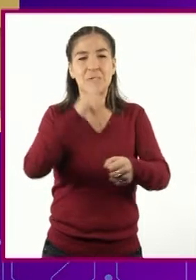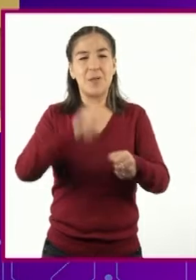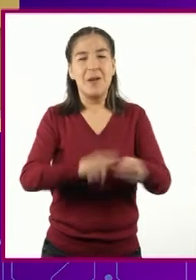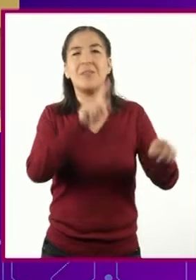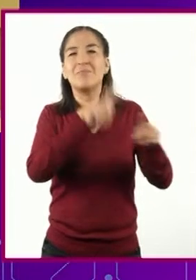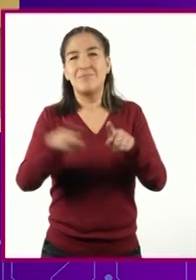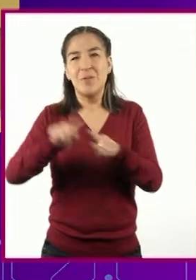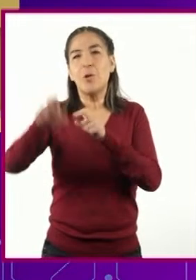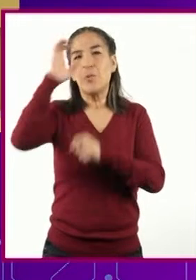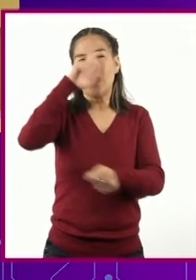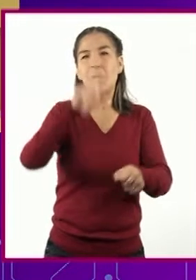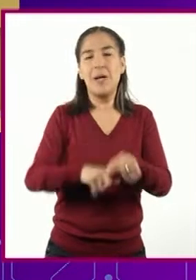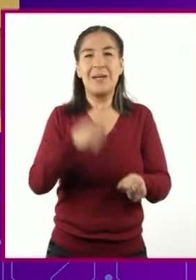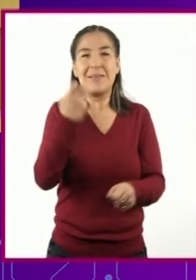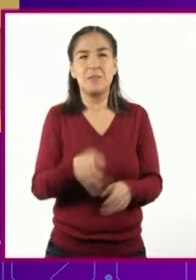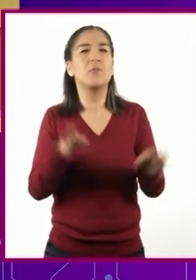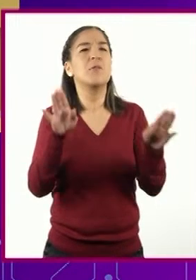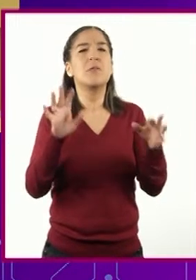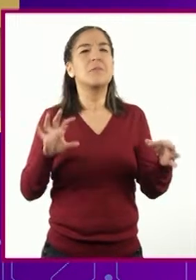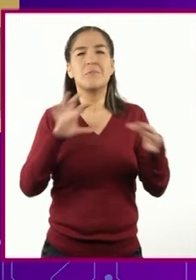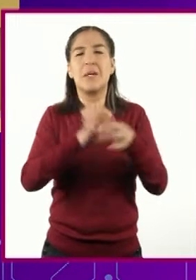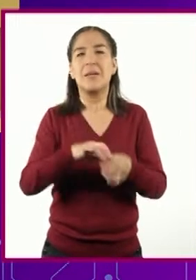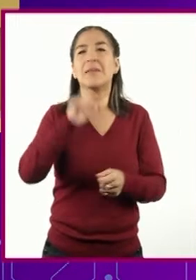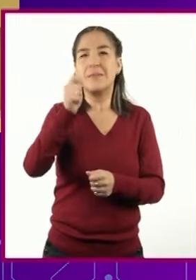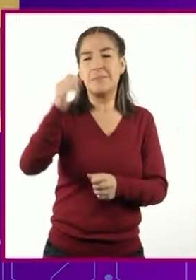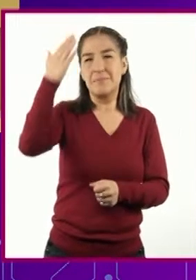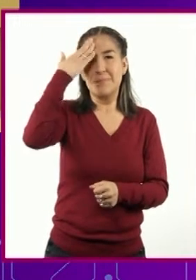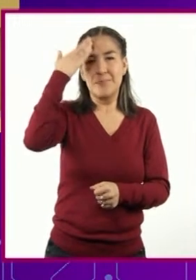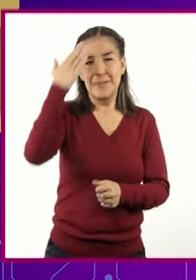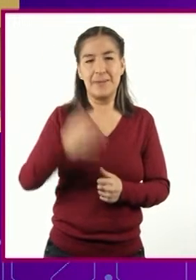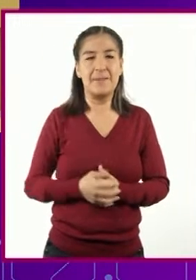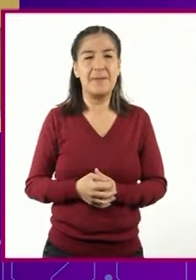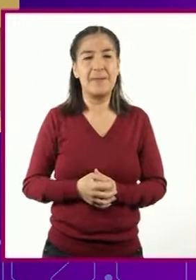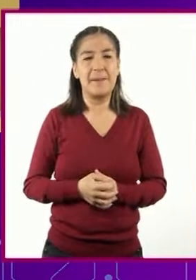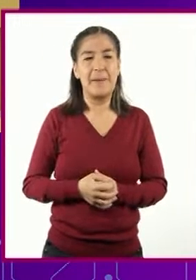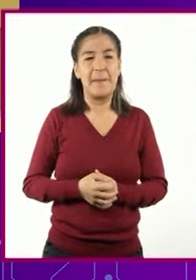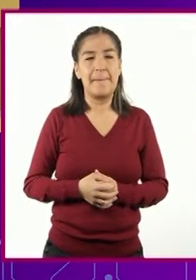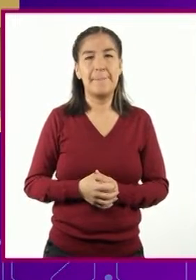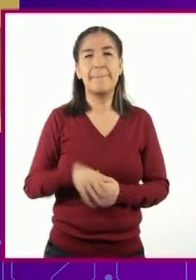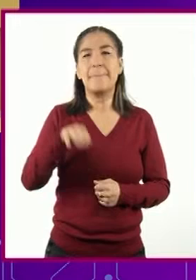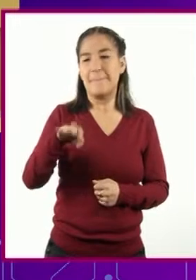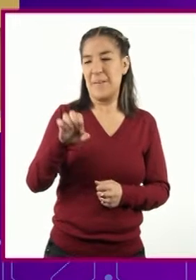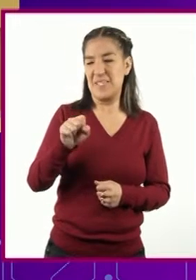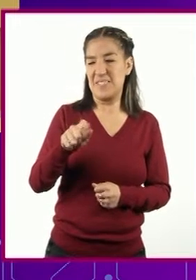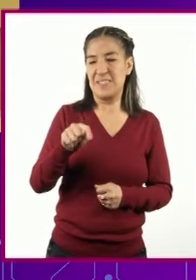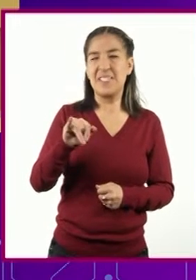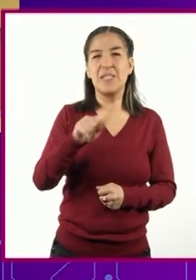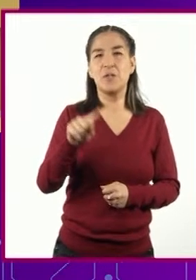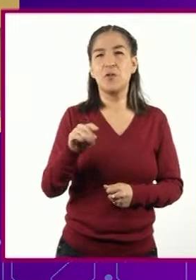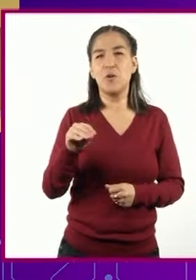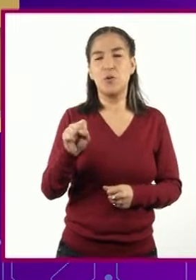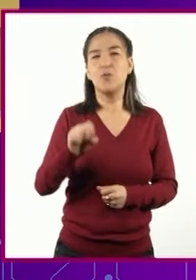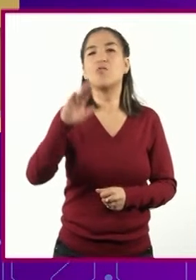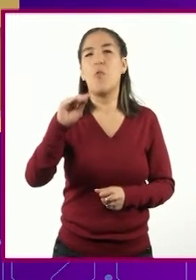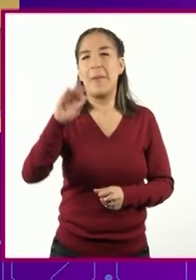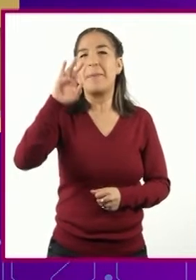ya que su población está compuesta principalmente por mestizos, 90%,